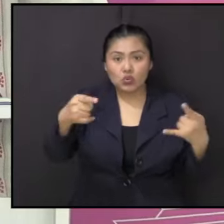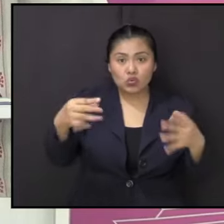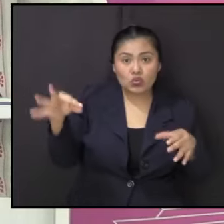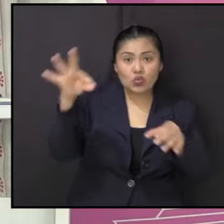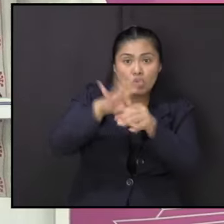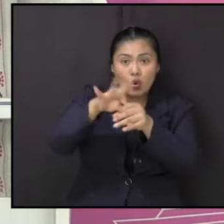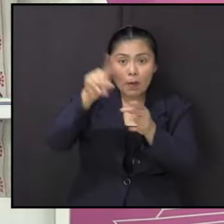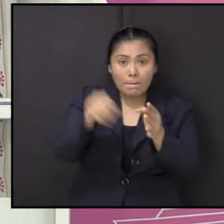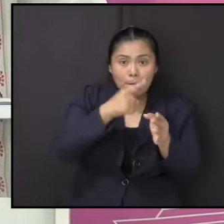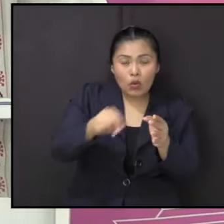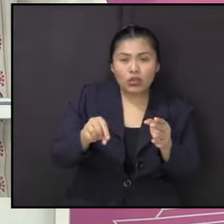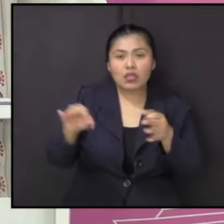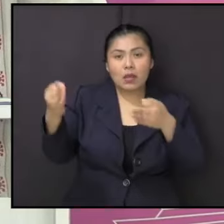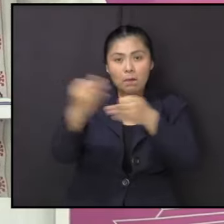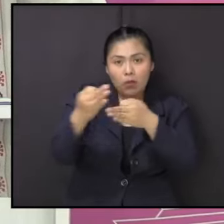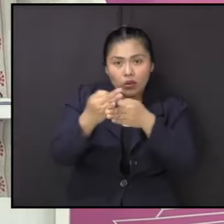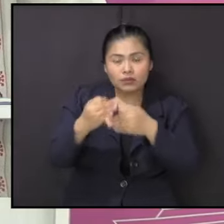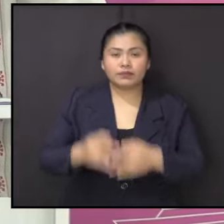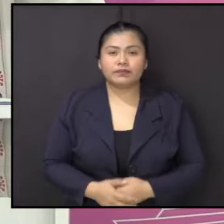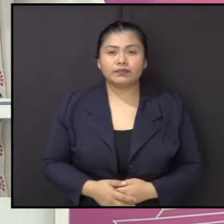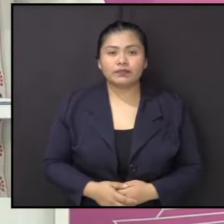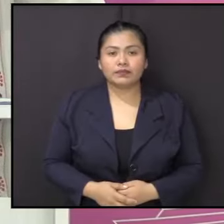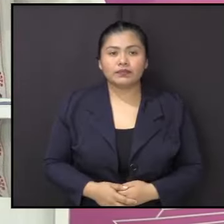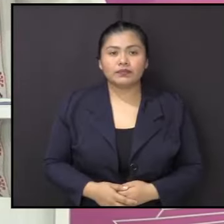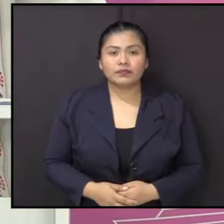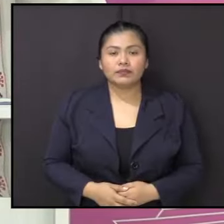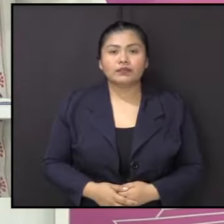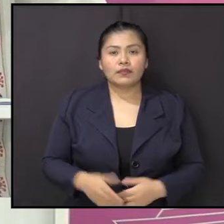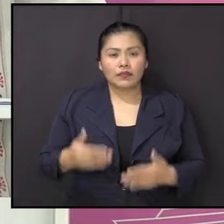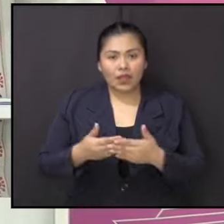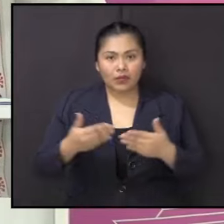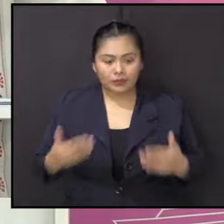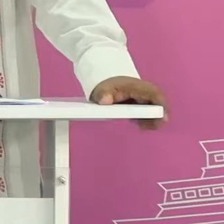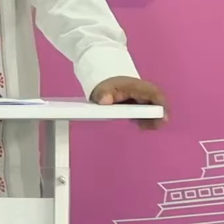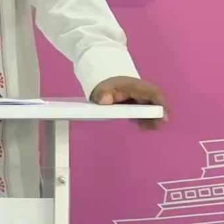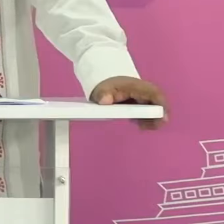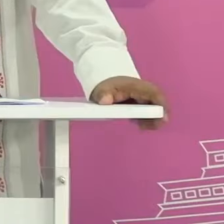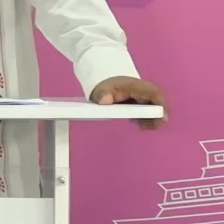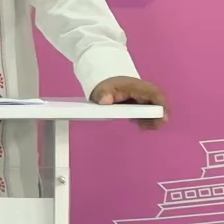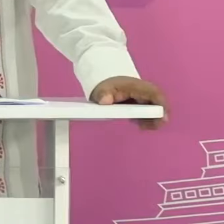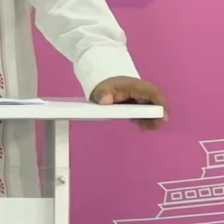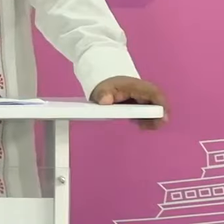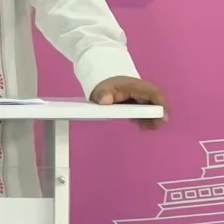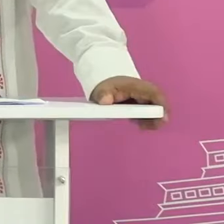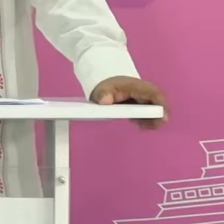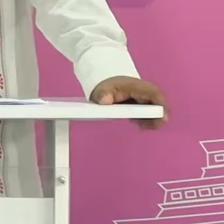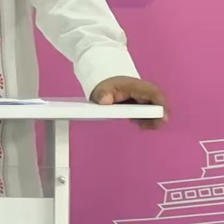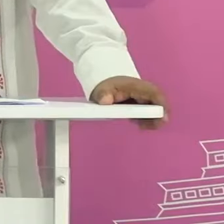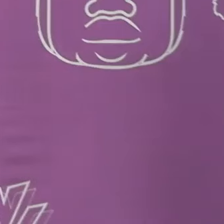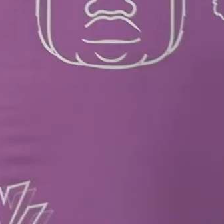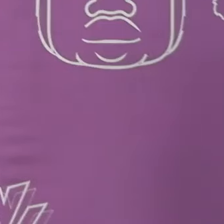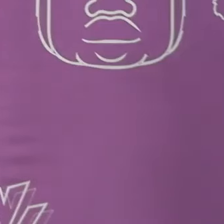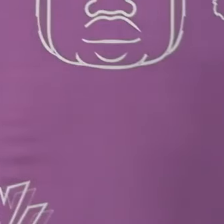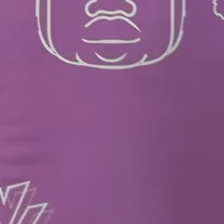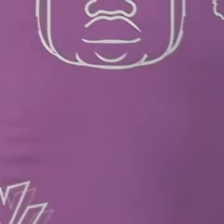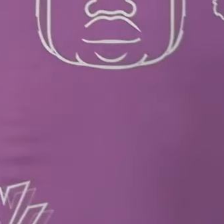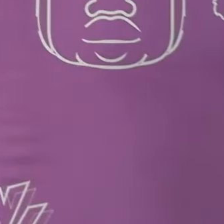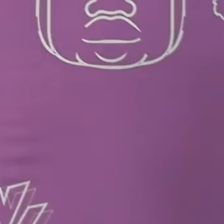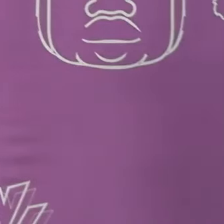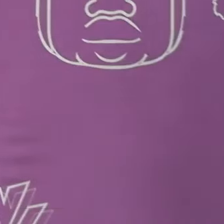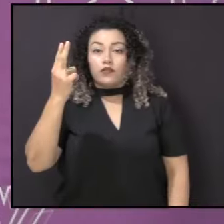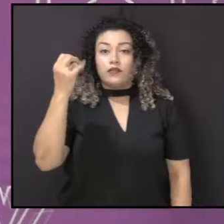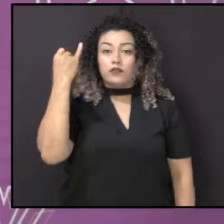candidata. Le toca el turno a la candidata de Movimiento Ciudadano, Xochitl Arbezú, con un minuto. Adelante. Este 2 de junio te invito